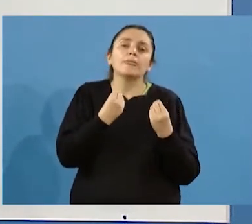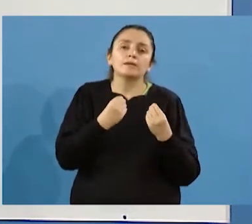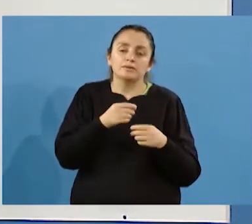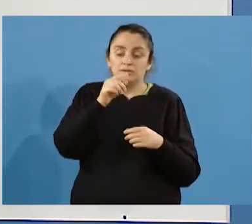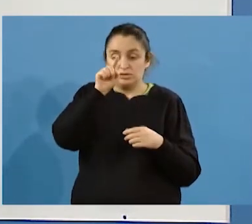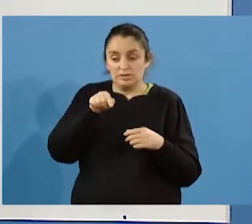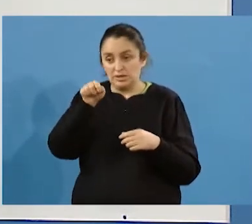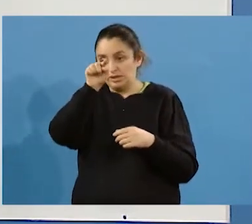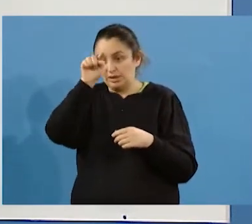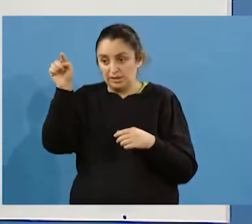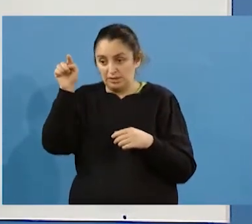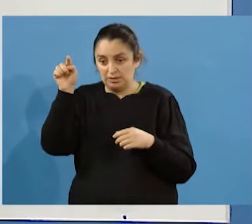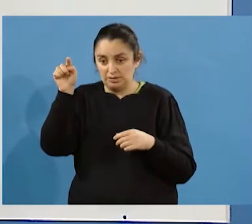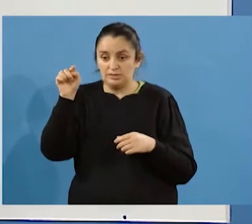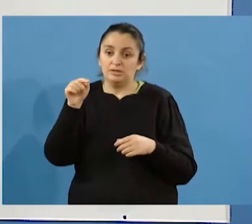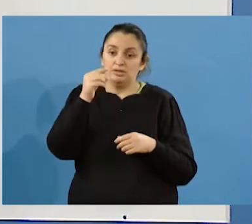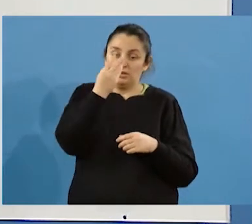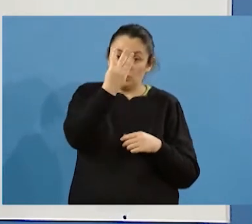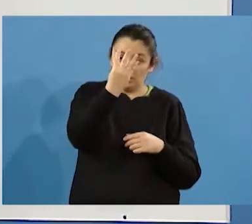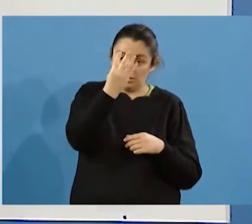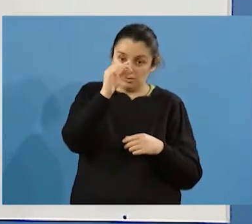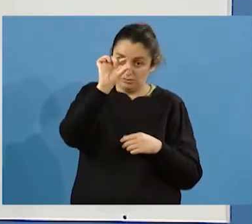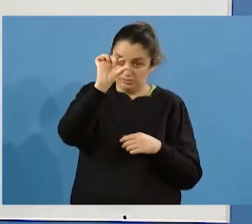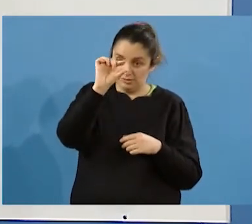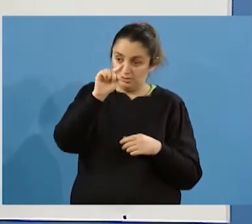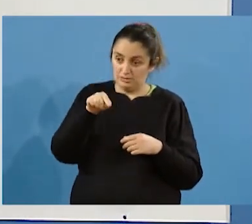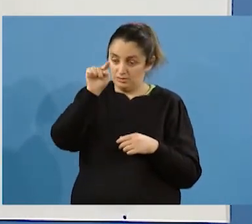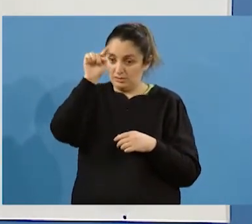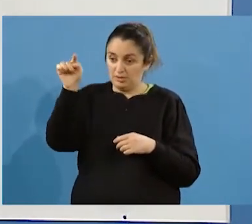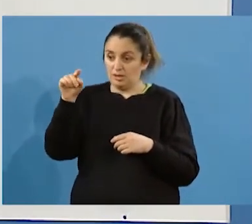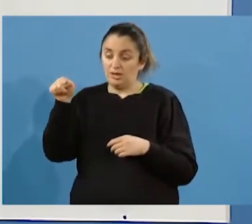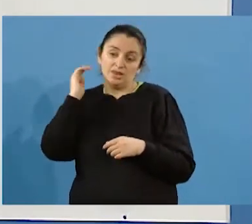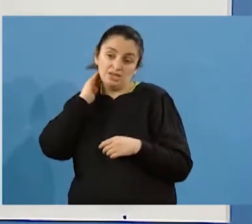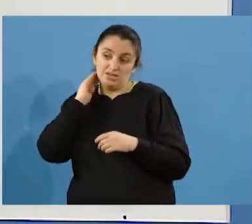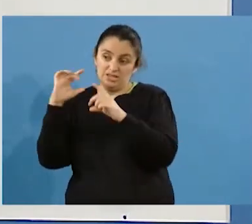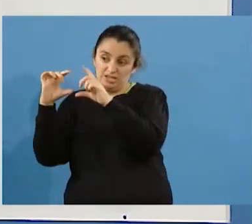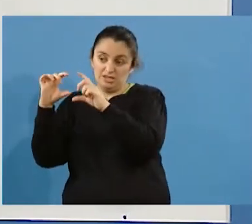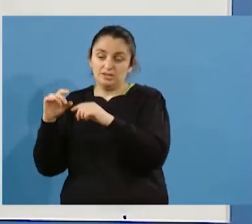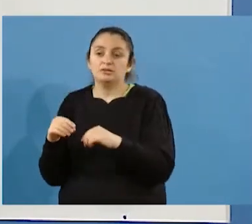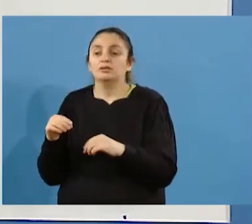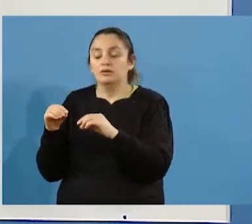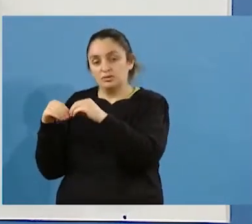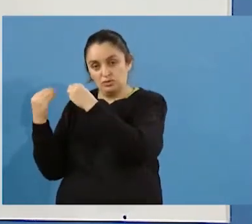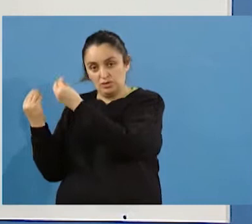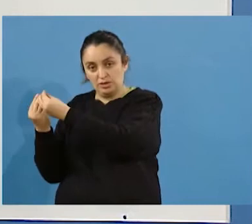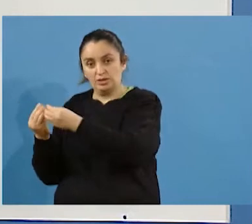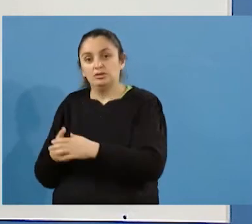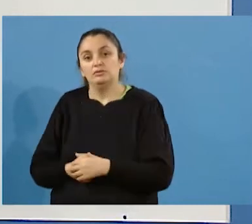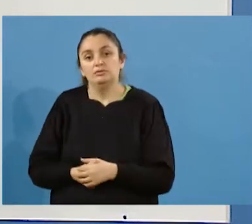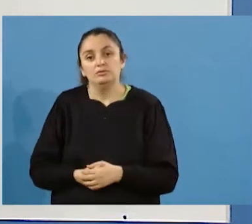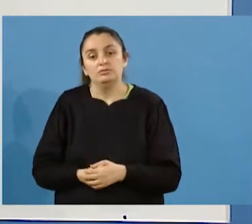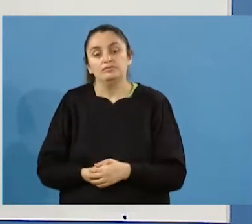raíz con el índice 4 de 16 y la raíz de 16 en